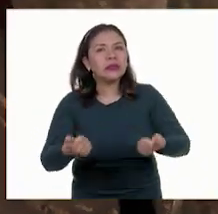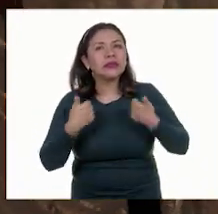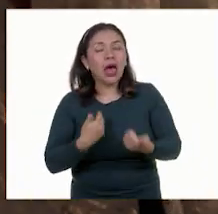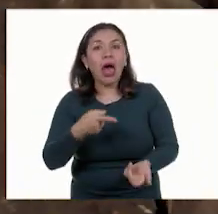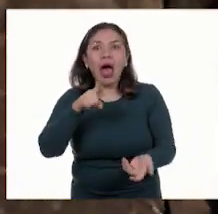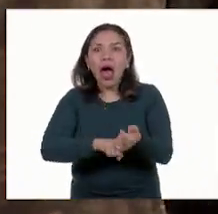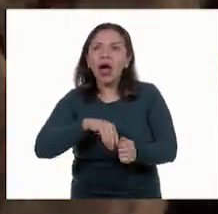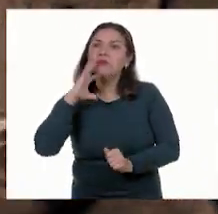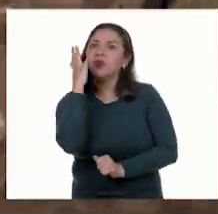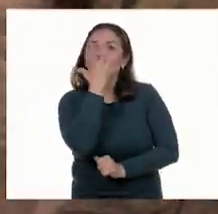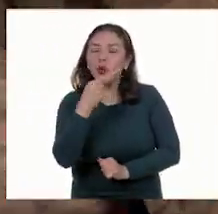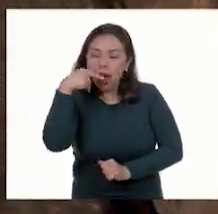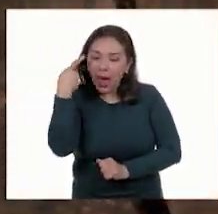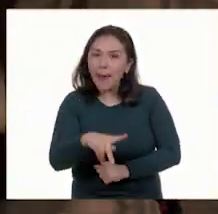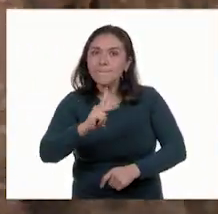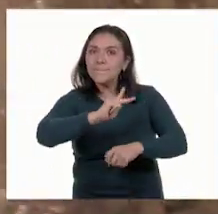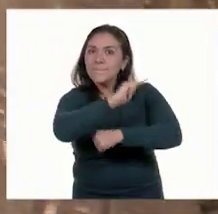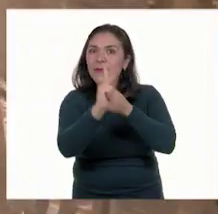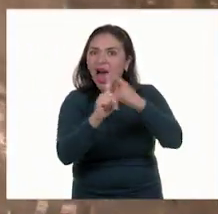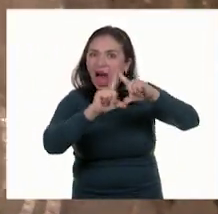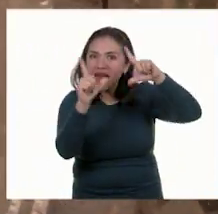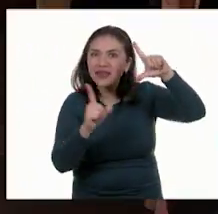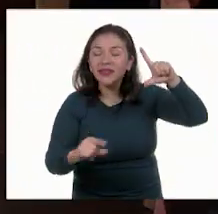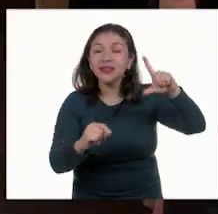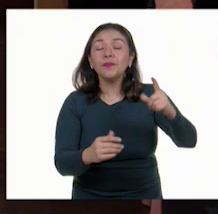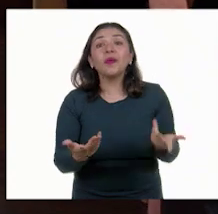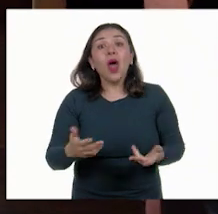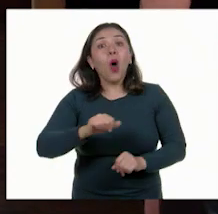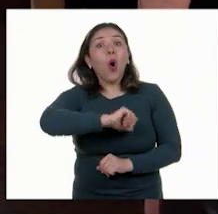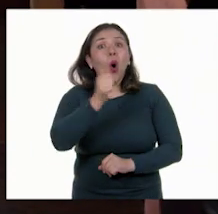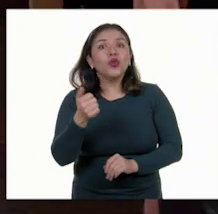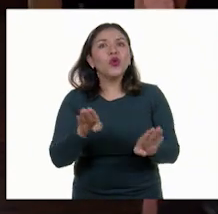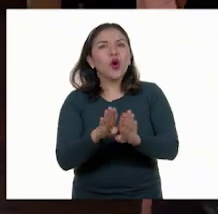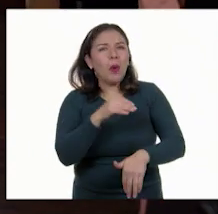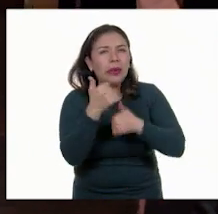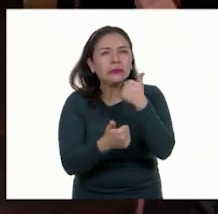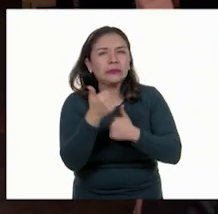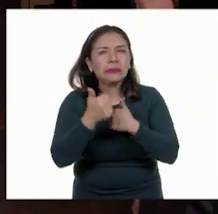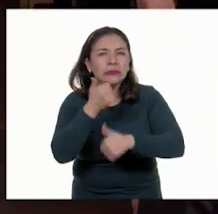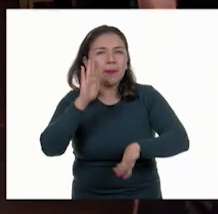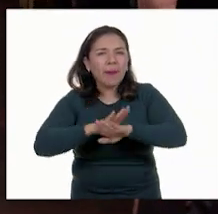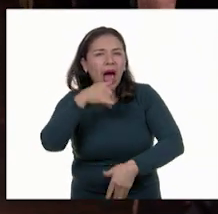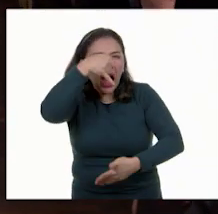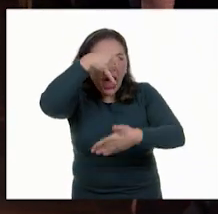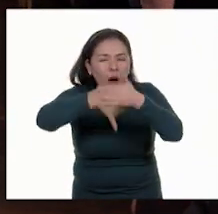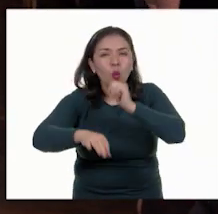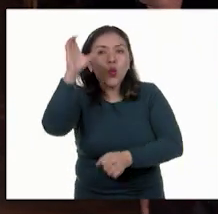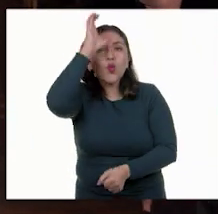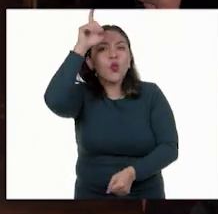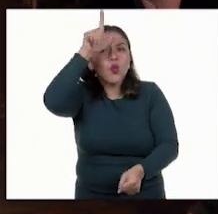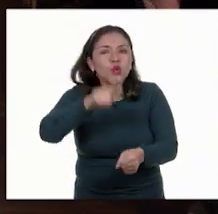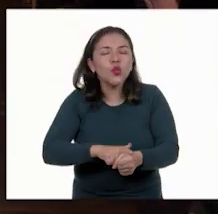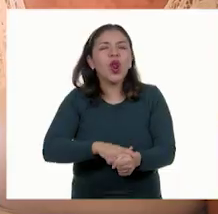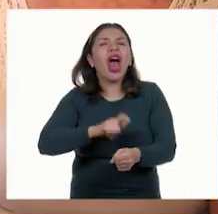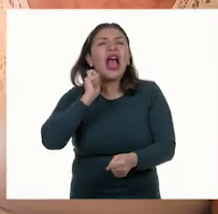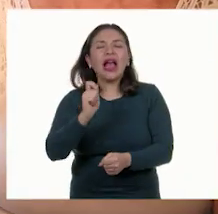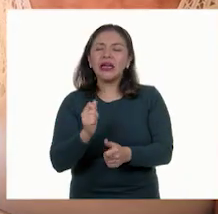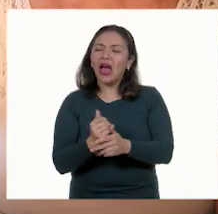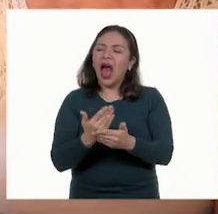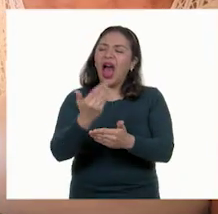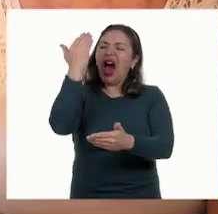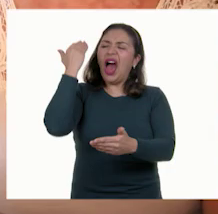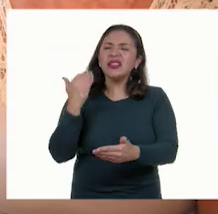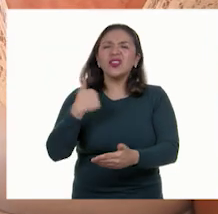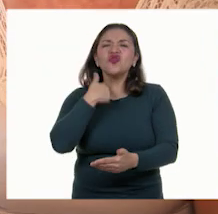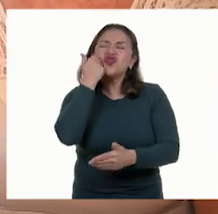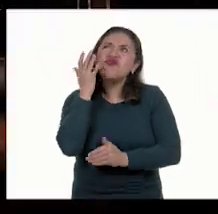la belleza de nuestro país y una búsqueda profunda de nuestra cultura y de dónde venimos, qué somos y